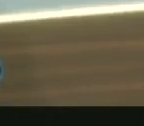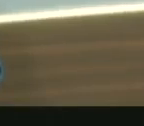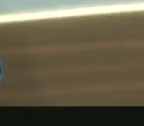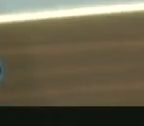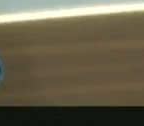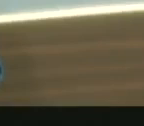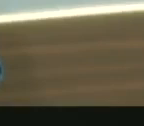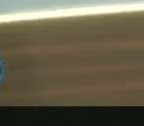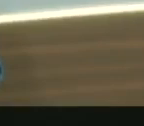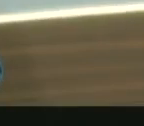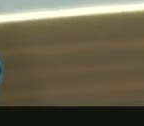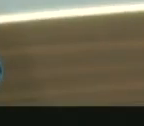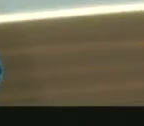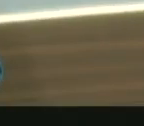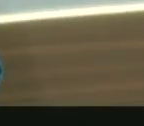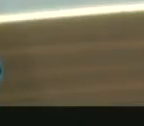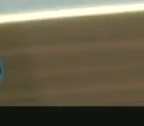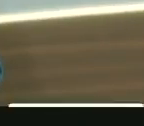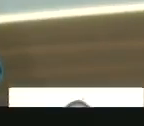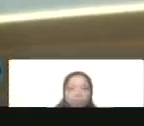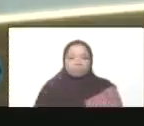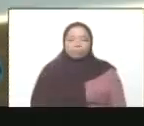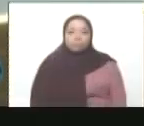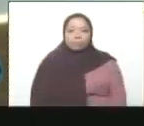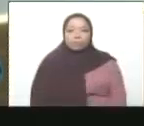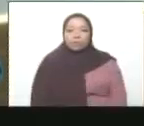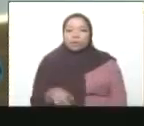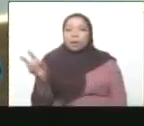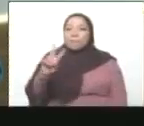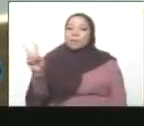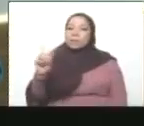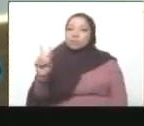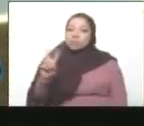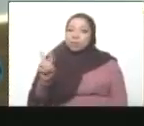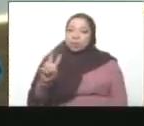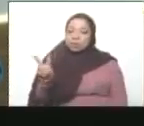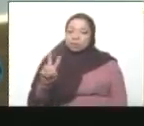Maravilloso, pues. De punta a punta, Venezuela.